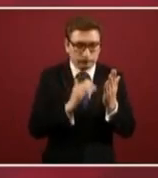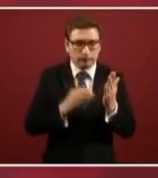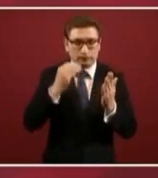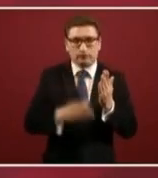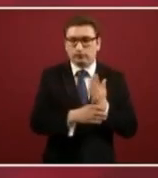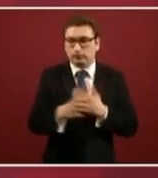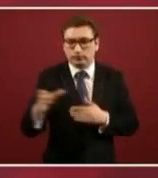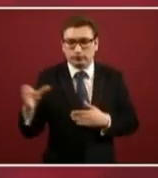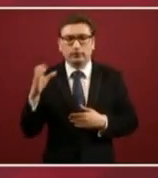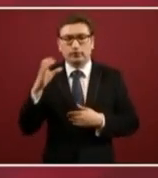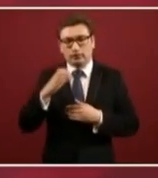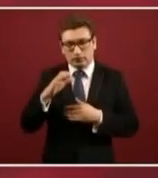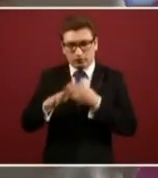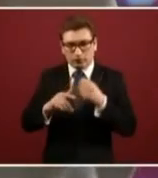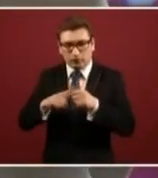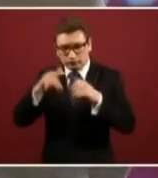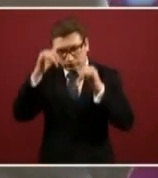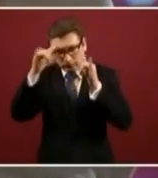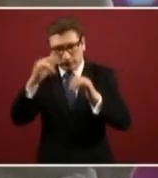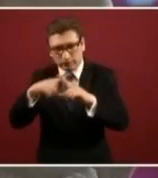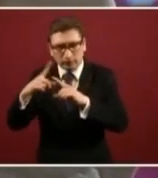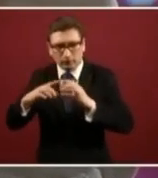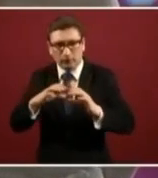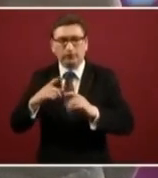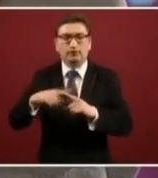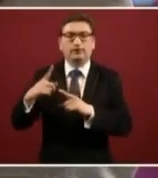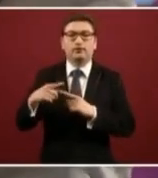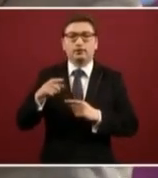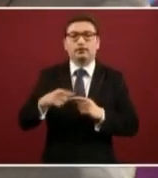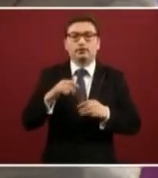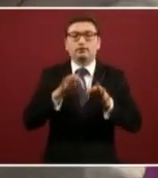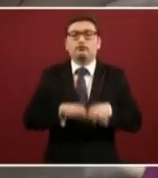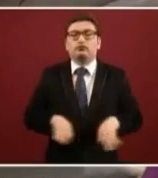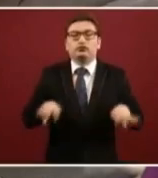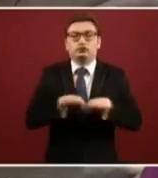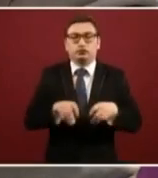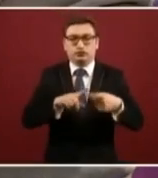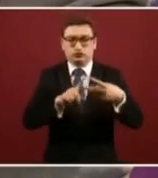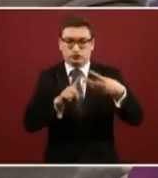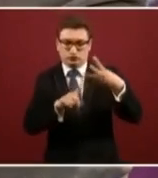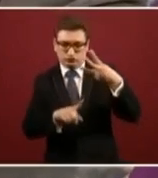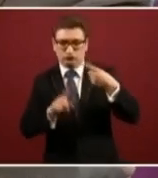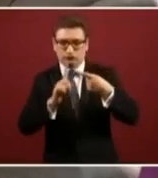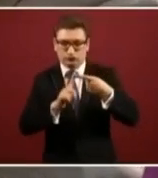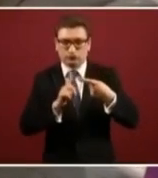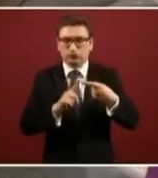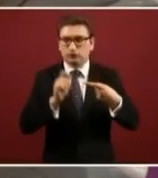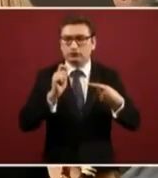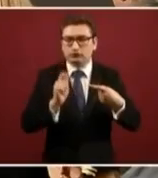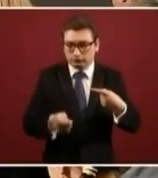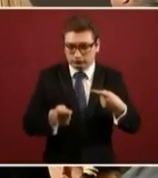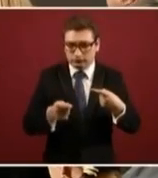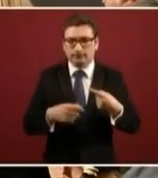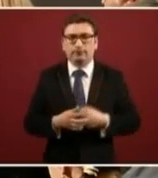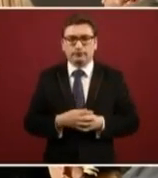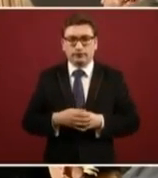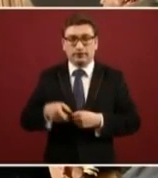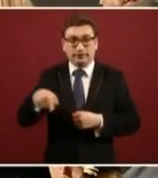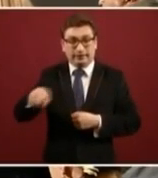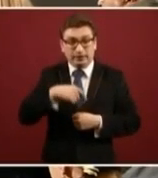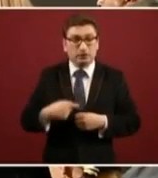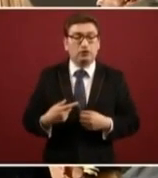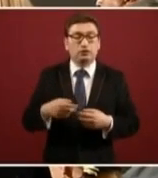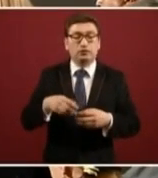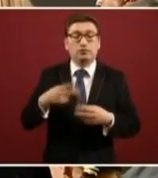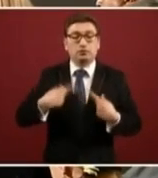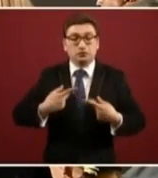de la República se sustenta fundamentalmente en tres pilares. El primero de ellos es incrementar la productividad, o